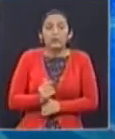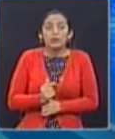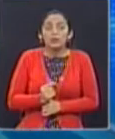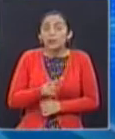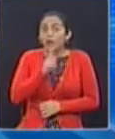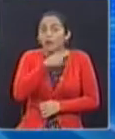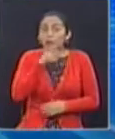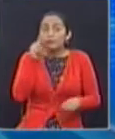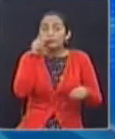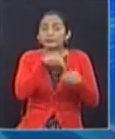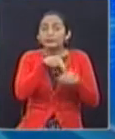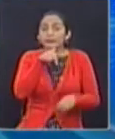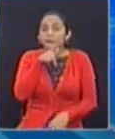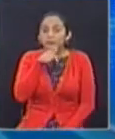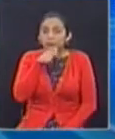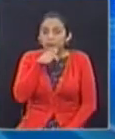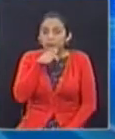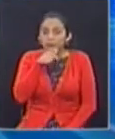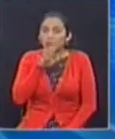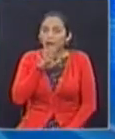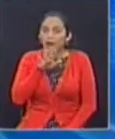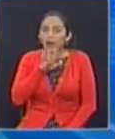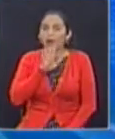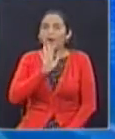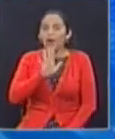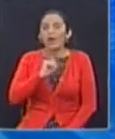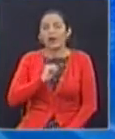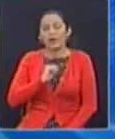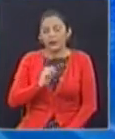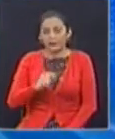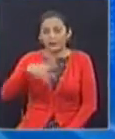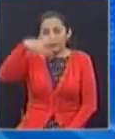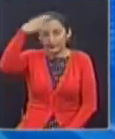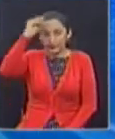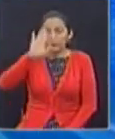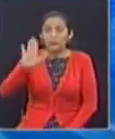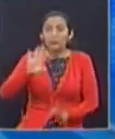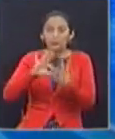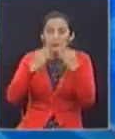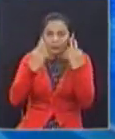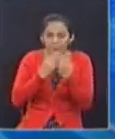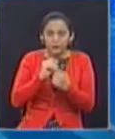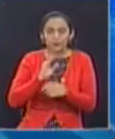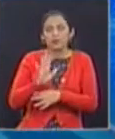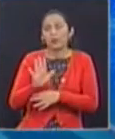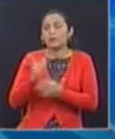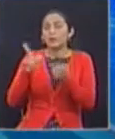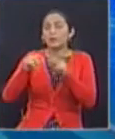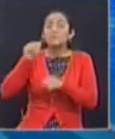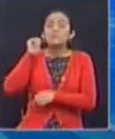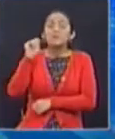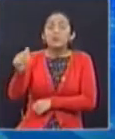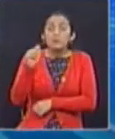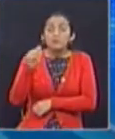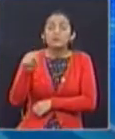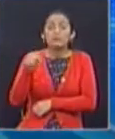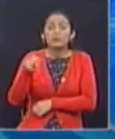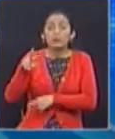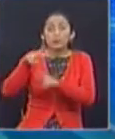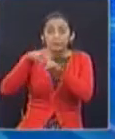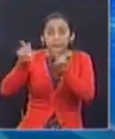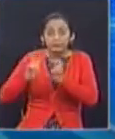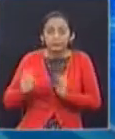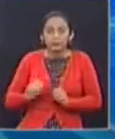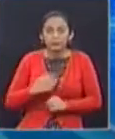o se está investigando a la familia del señor Glass, al propio señor Glass. Y el propio Lenín Moreno